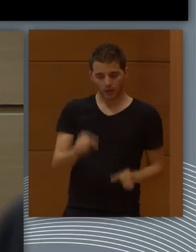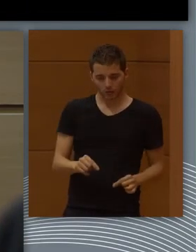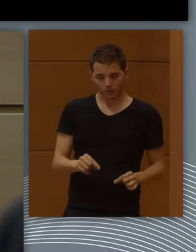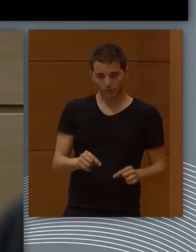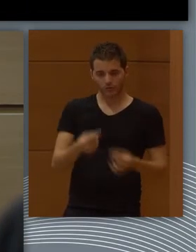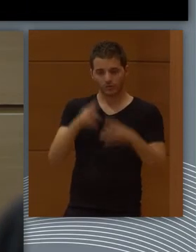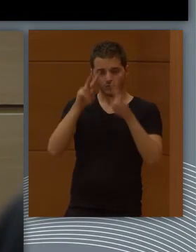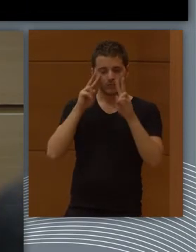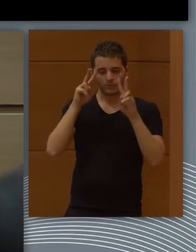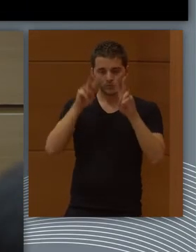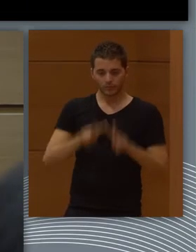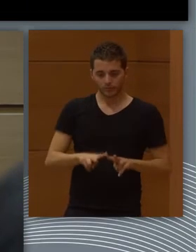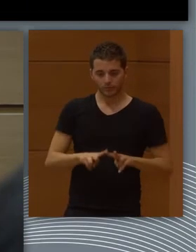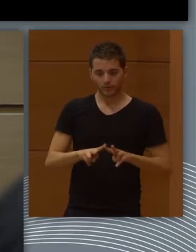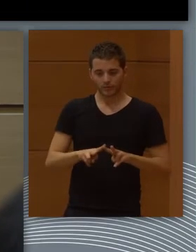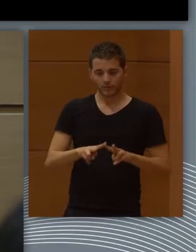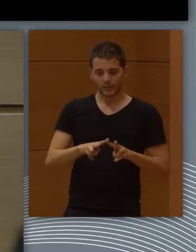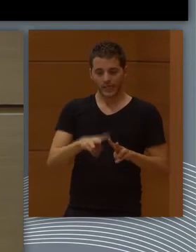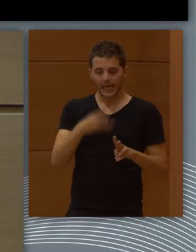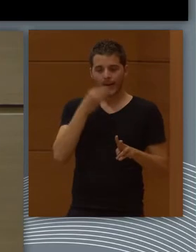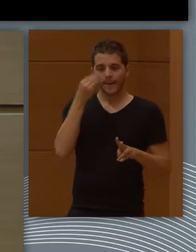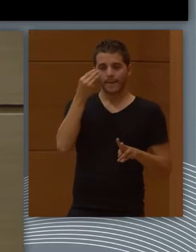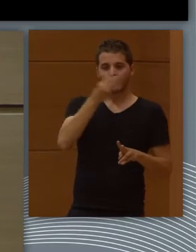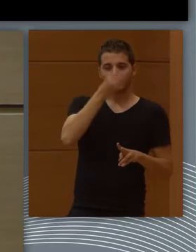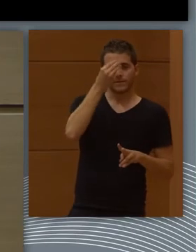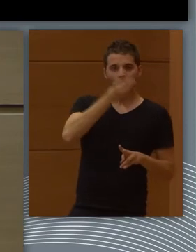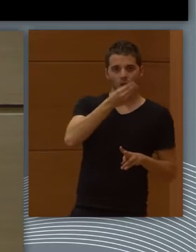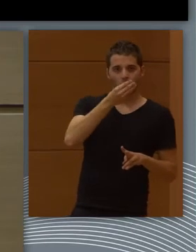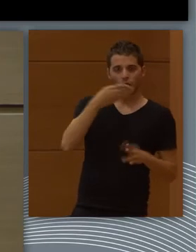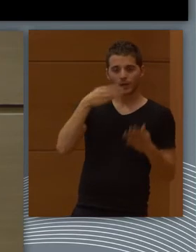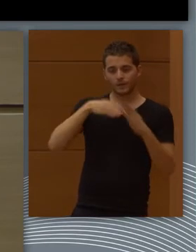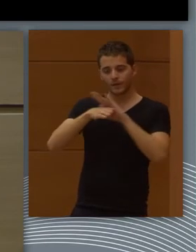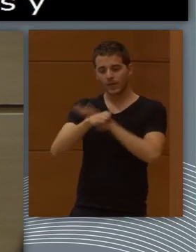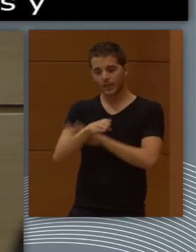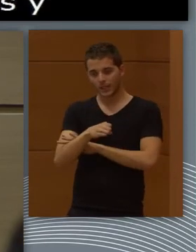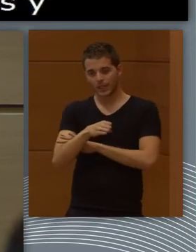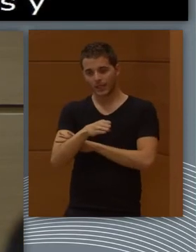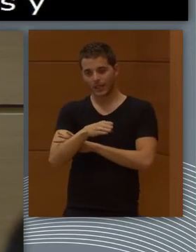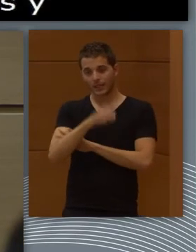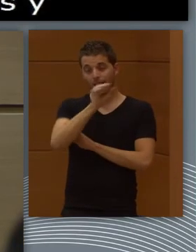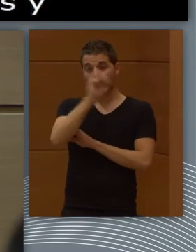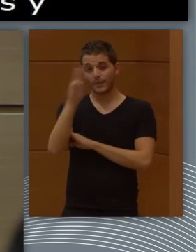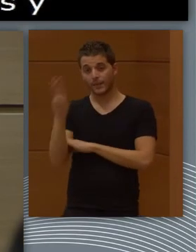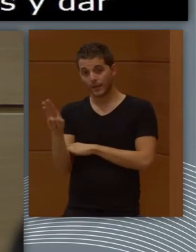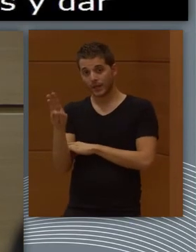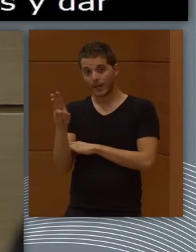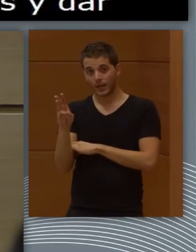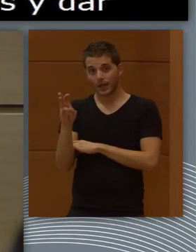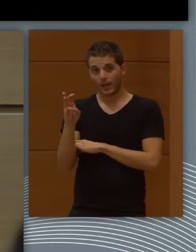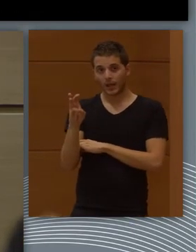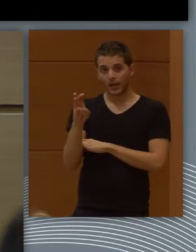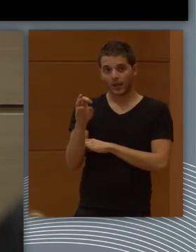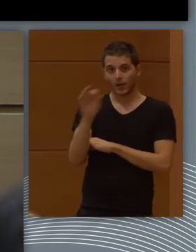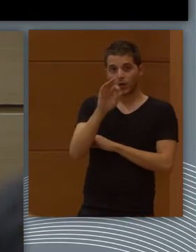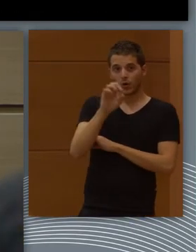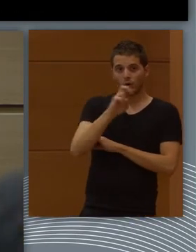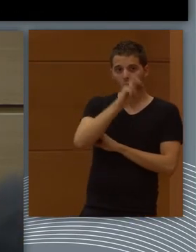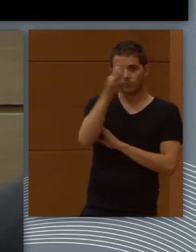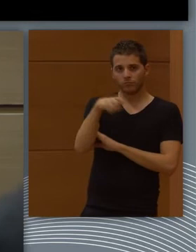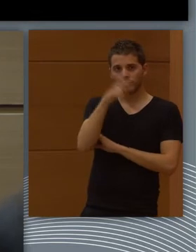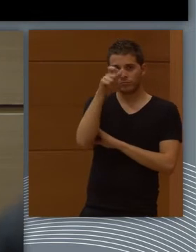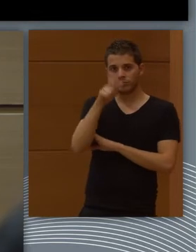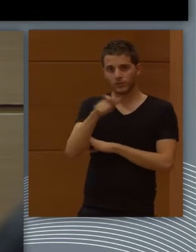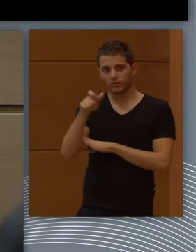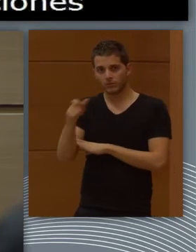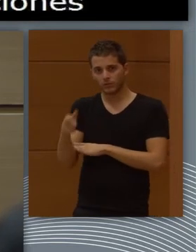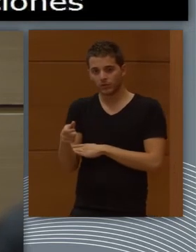proporcionar esas APIs Open Data, favorecen la accesibilidad de las aplicaciones, porque terceros puedan desarrollar aplicaciones que puedan ser